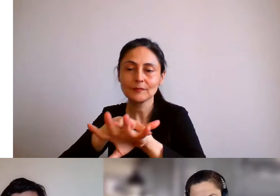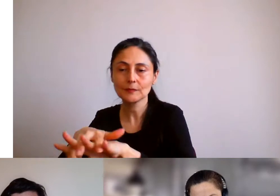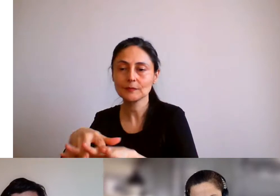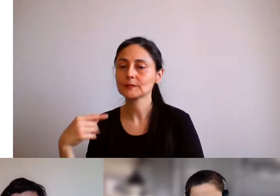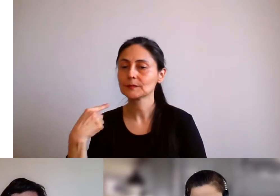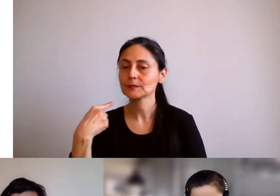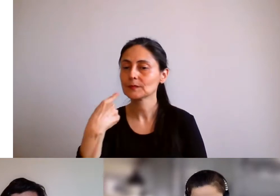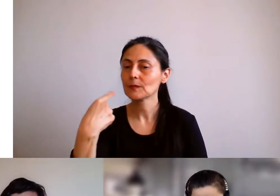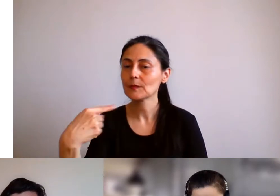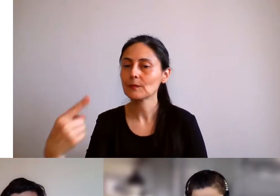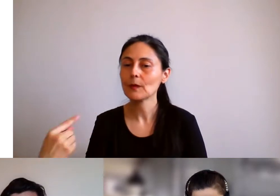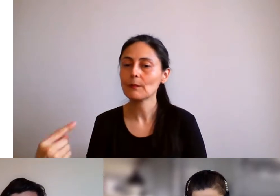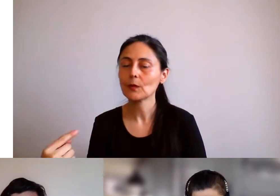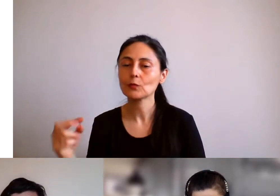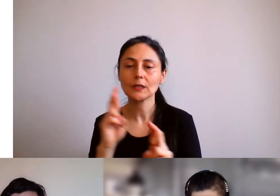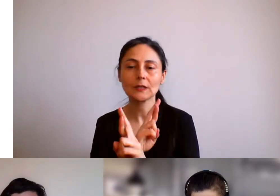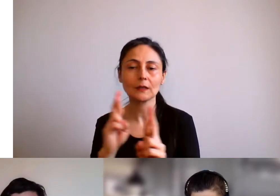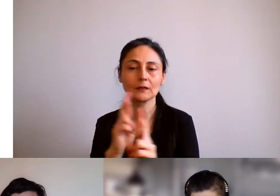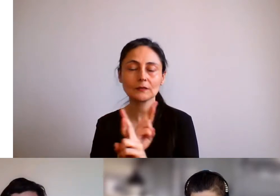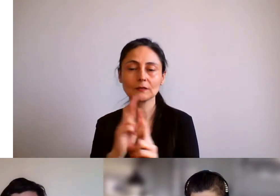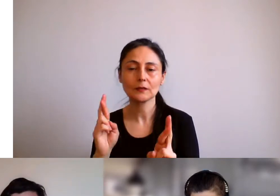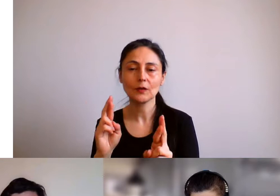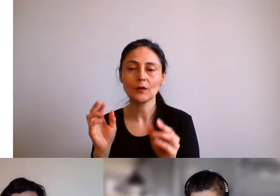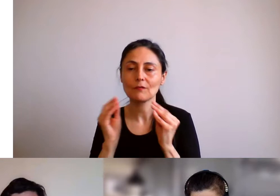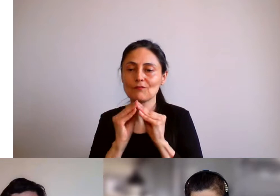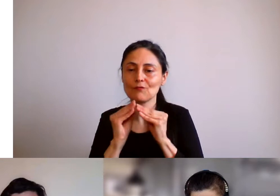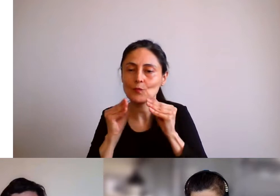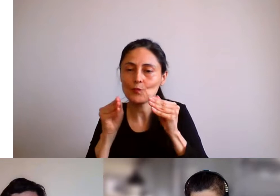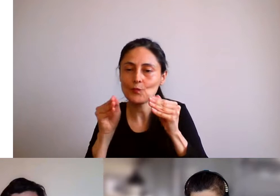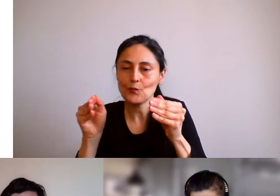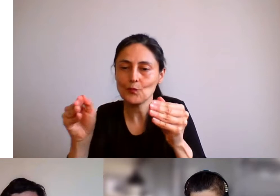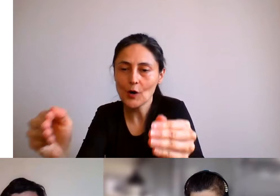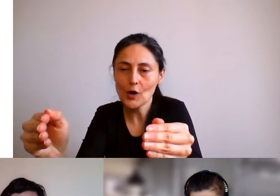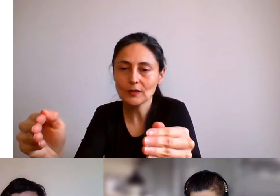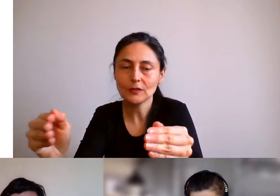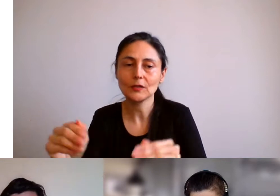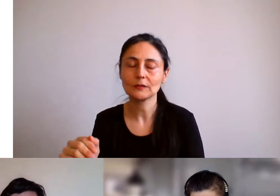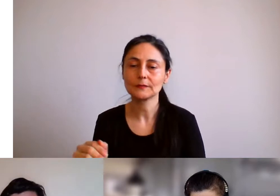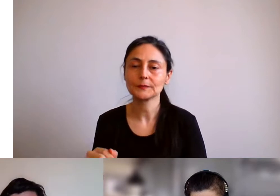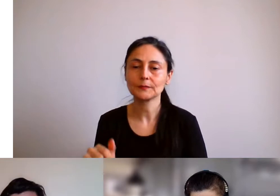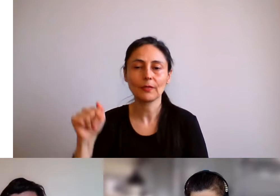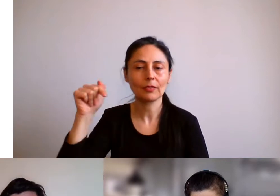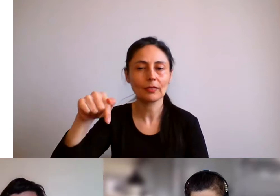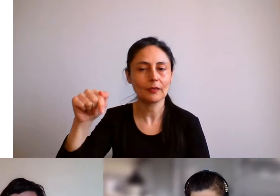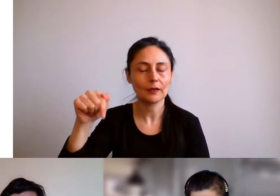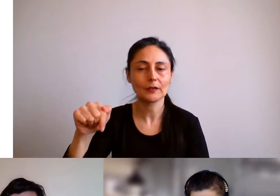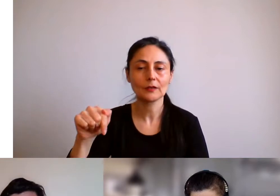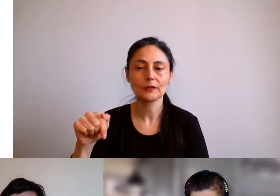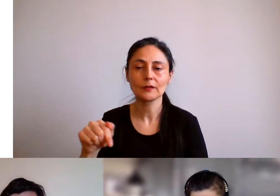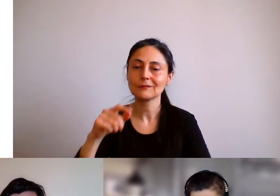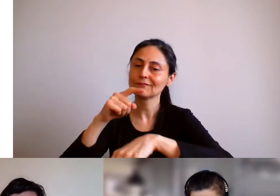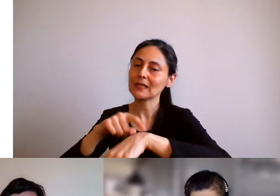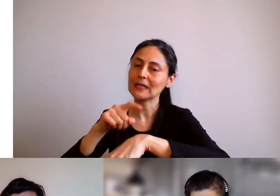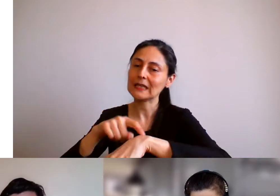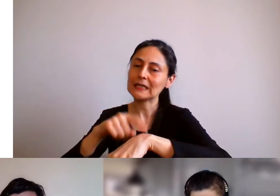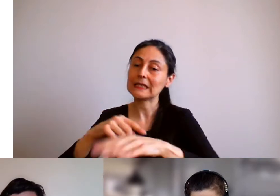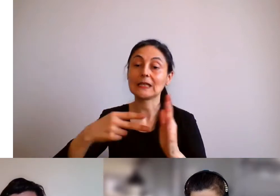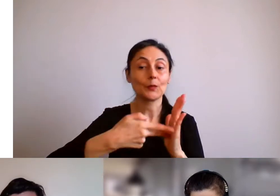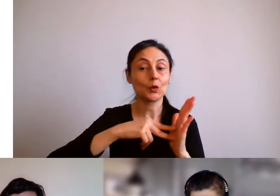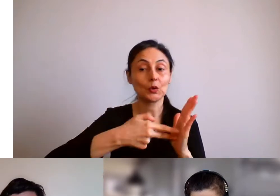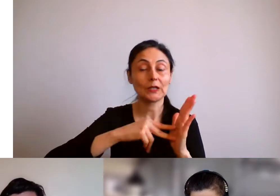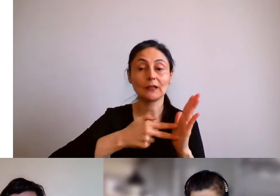ver con la proyección que ustedes ven de esto, ¿no? Si bien estamos en tiempos inciertos, ¿sí?, no sabemos